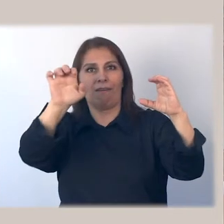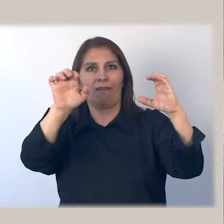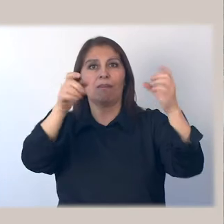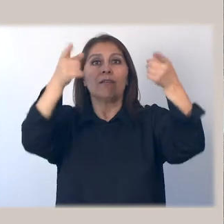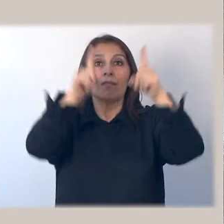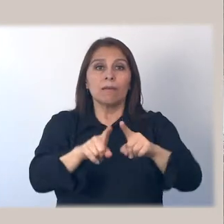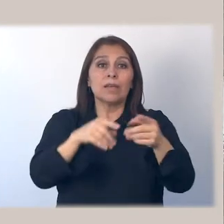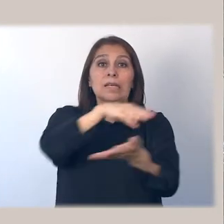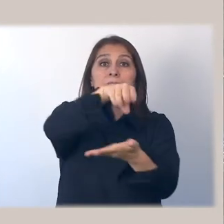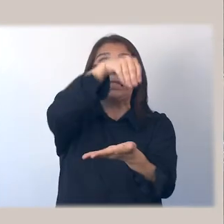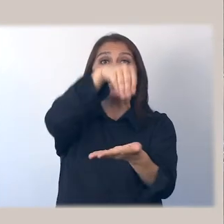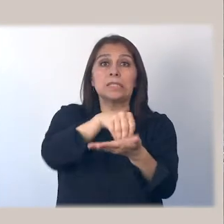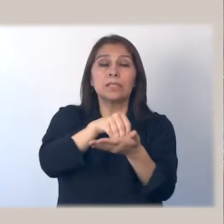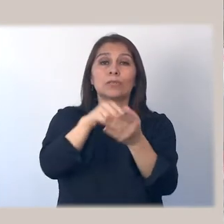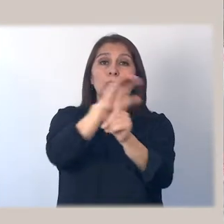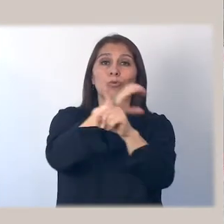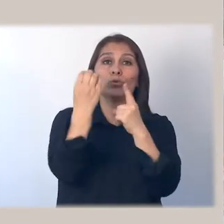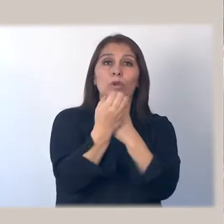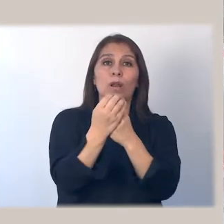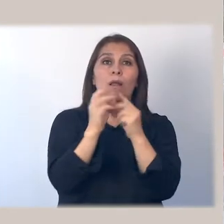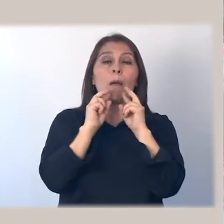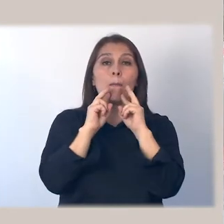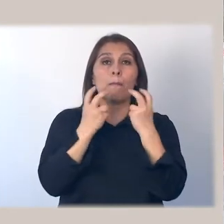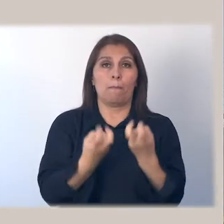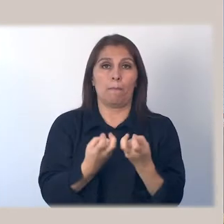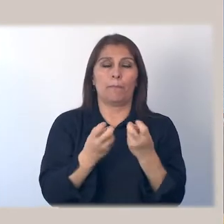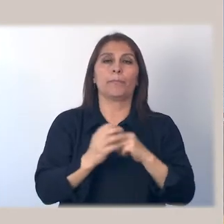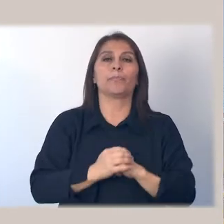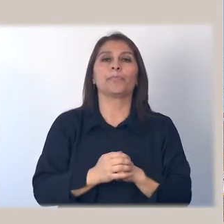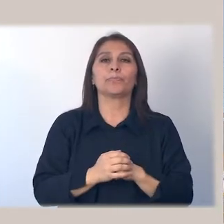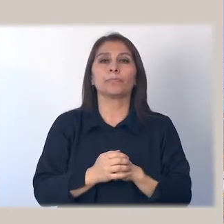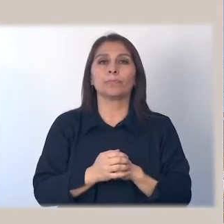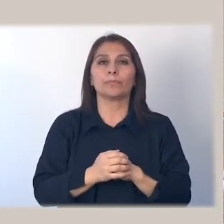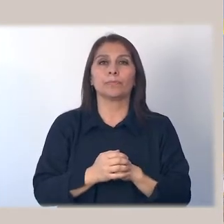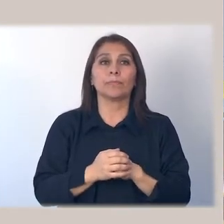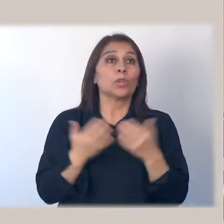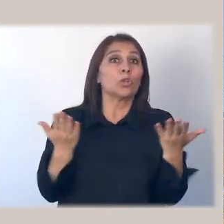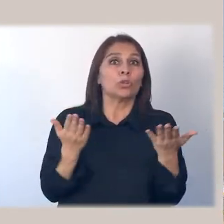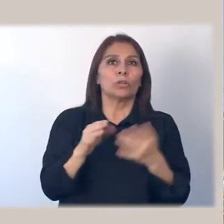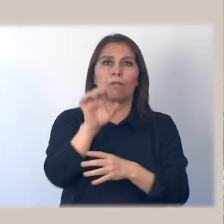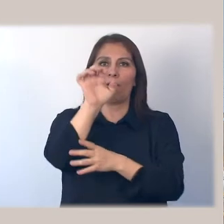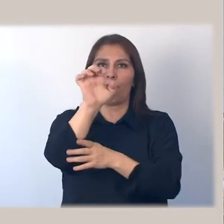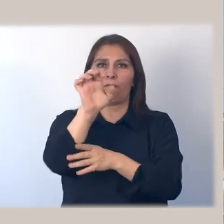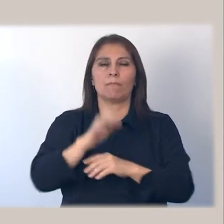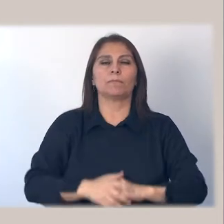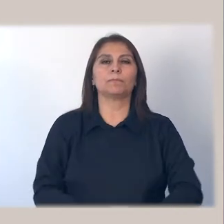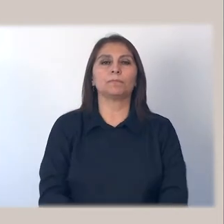y E y la construcción del Centro Cultural Paulo Freire en el bloque E.